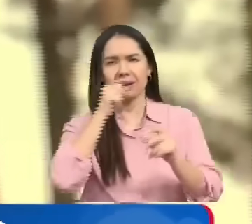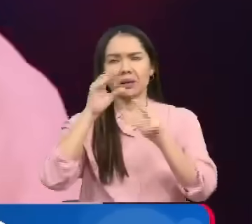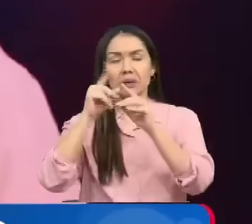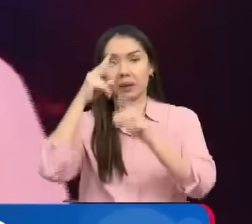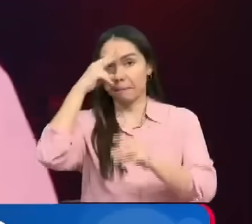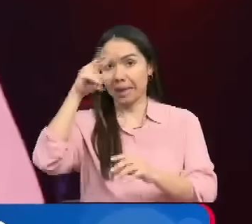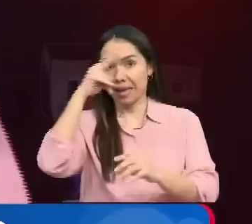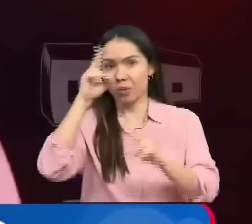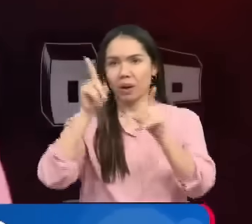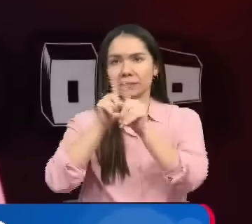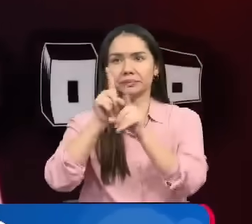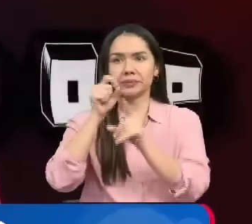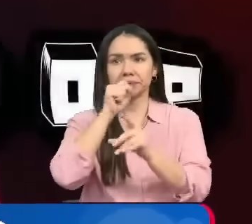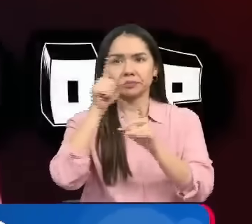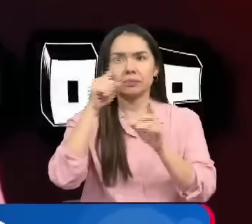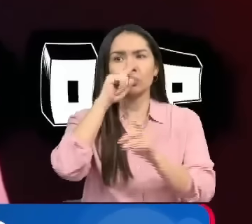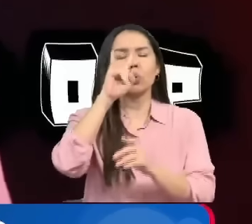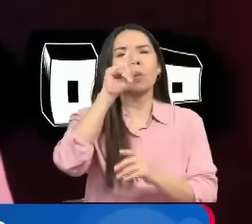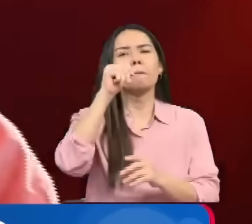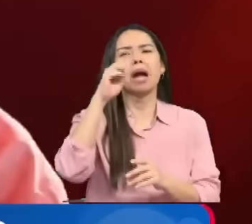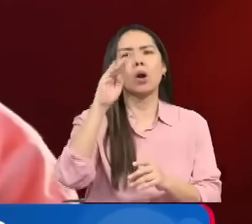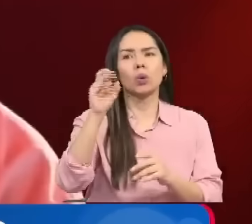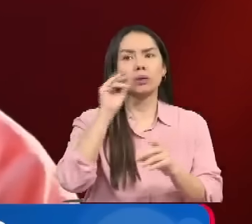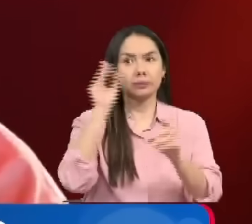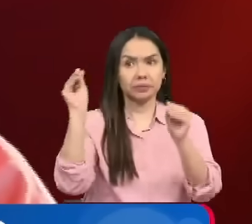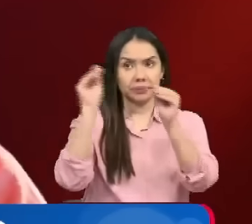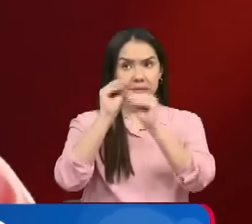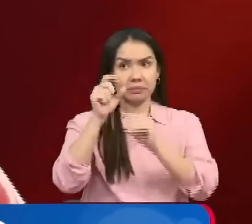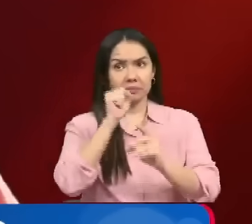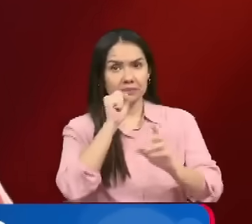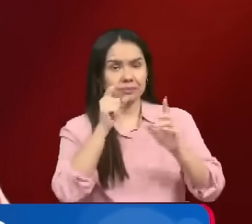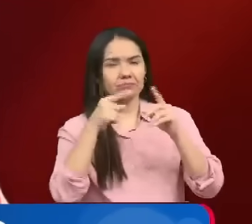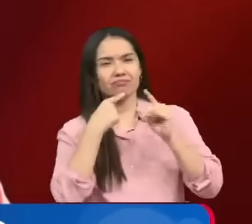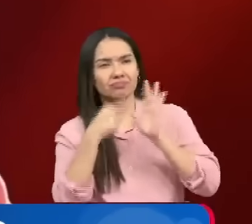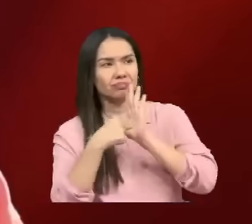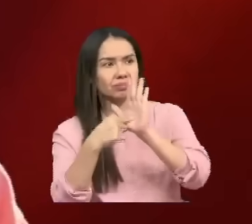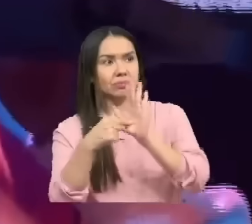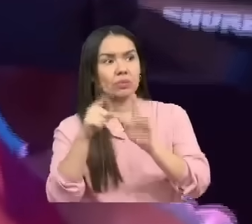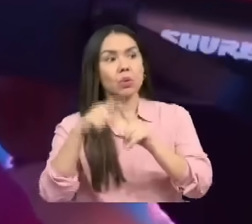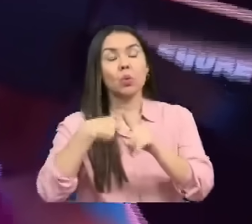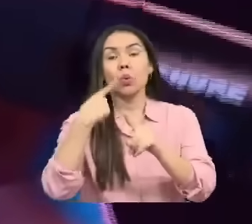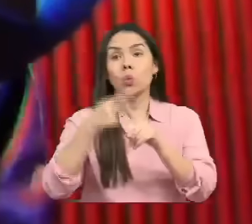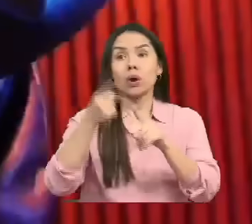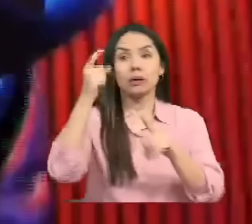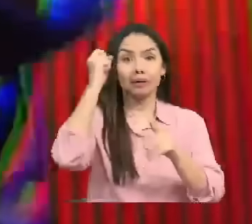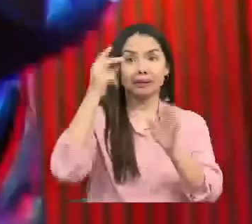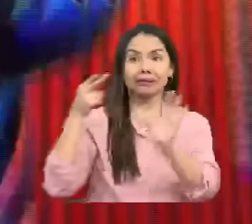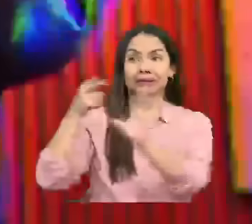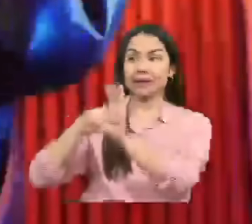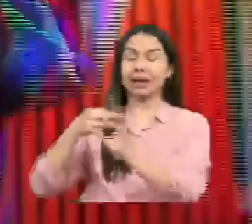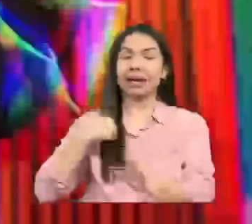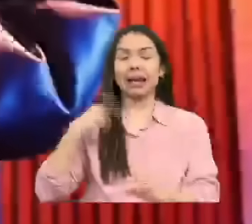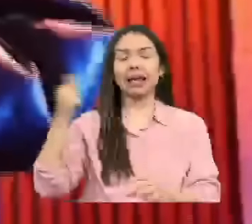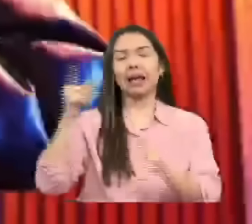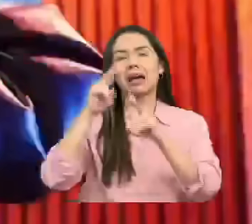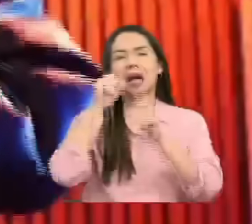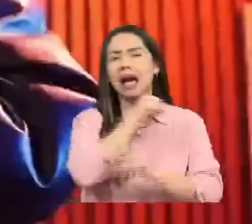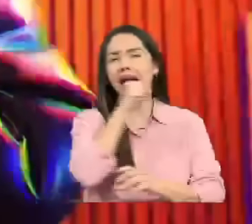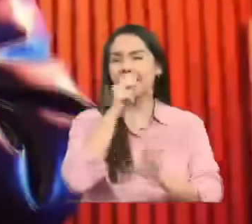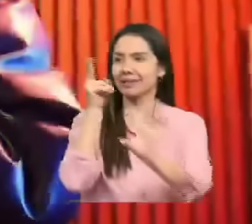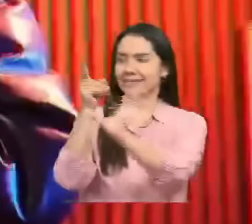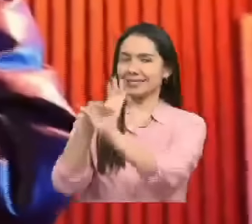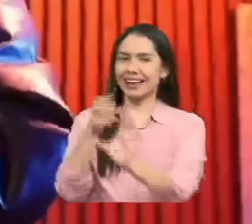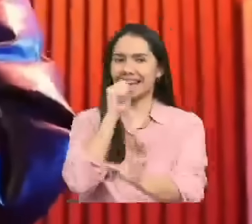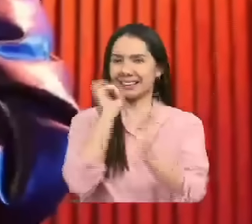musical conocido como corridos tumbados. Una de las últimas apariciones de Farruko Pop fue cuando concursó para ser parte de un reality show de